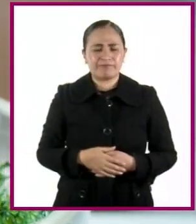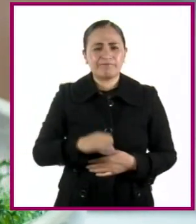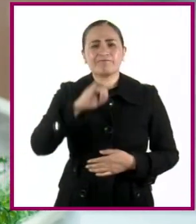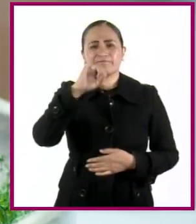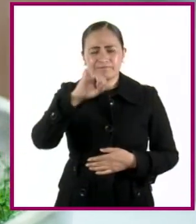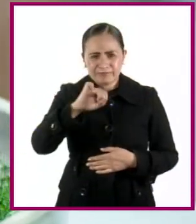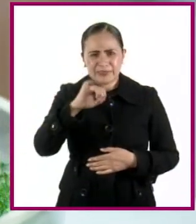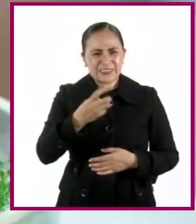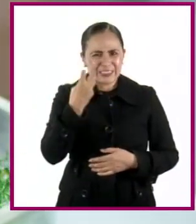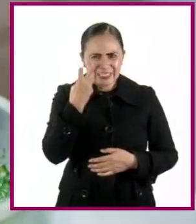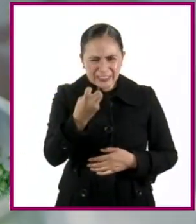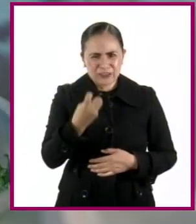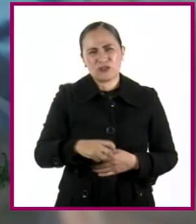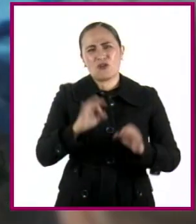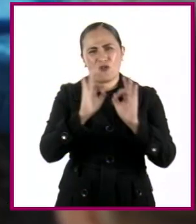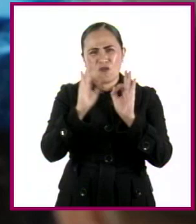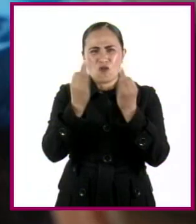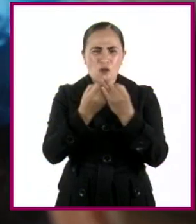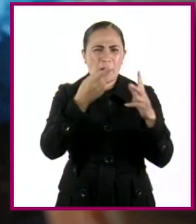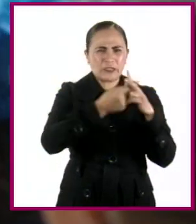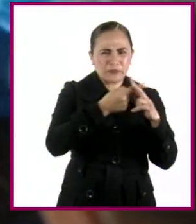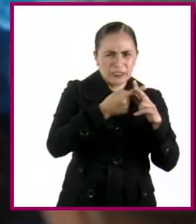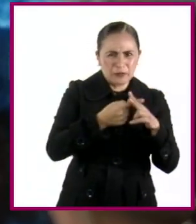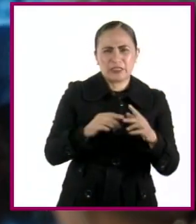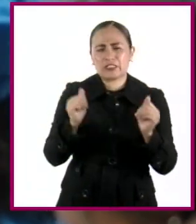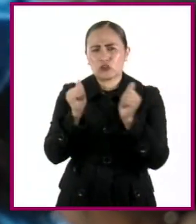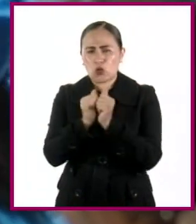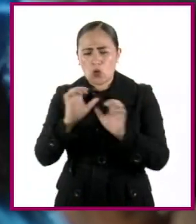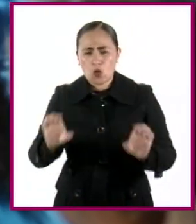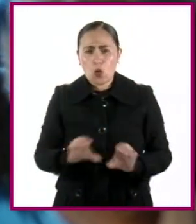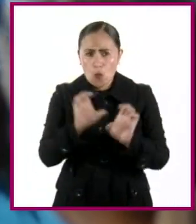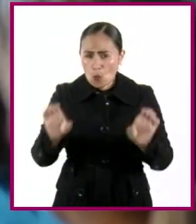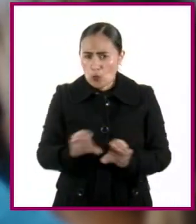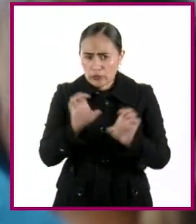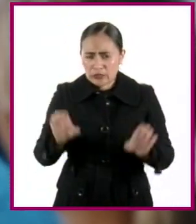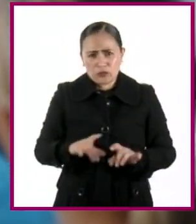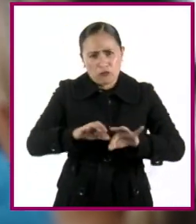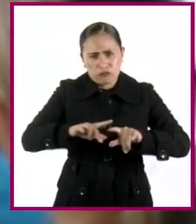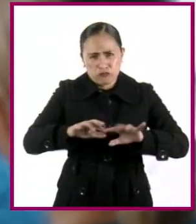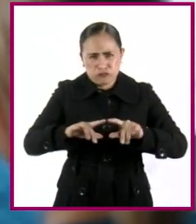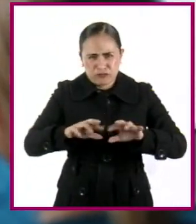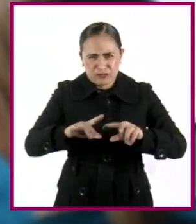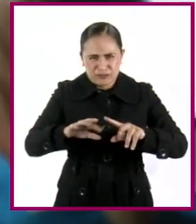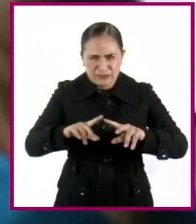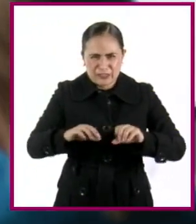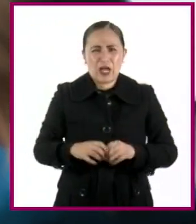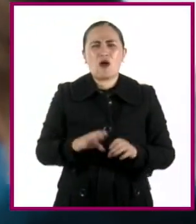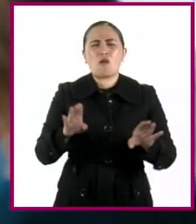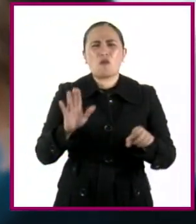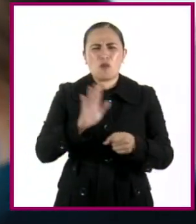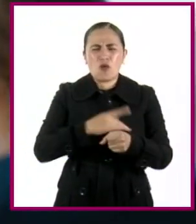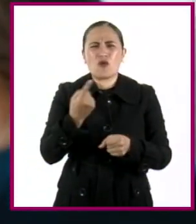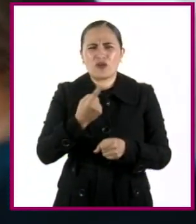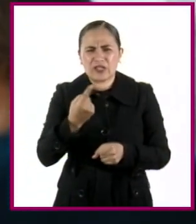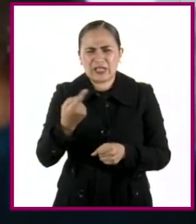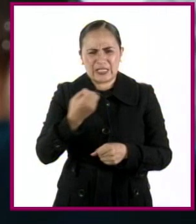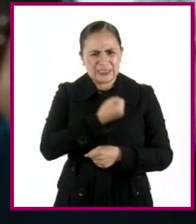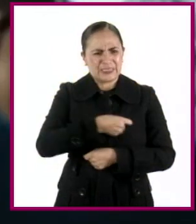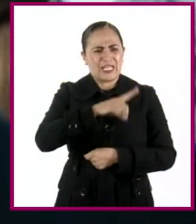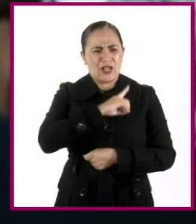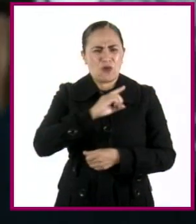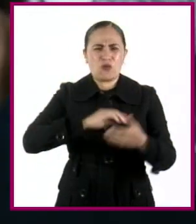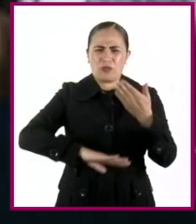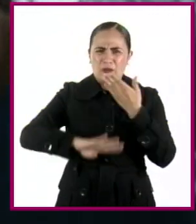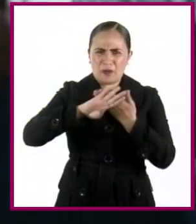conocimientos generados por modelos matemáticos y computacionales no solo nos permiten entender por qué se dan estas afectaciones a la salud,